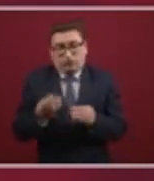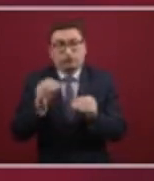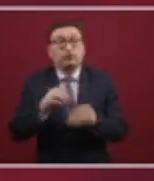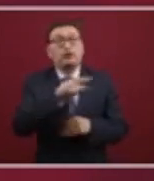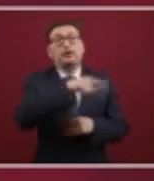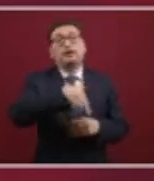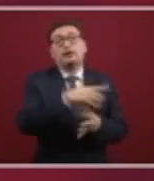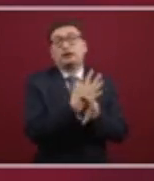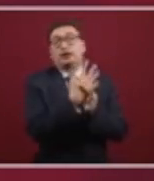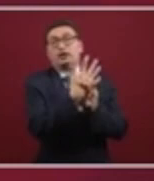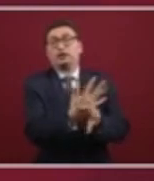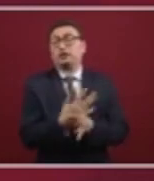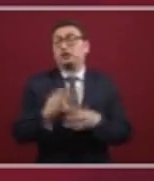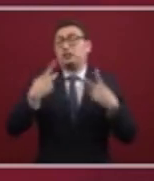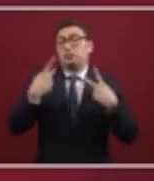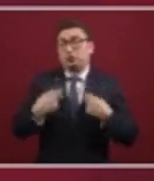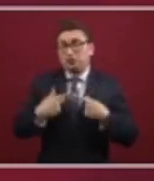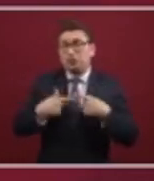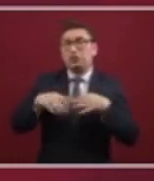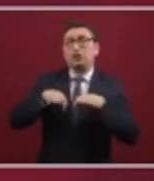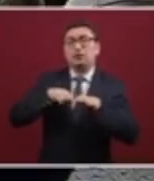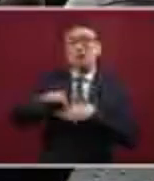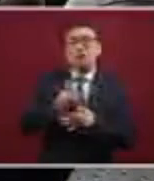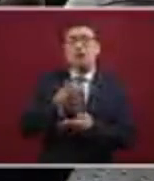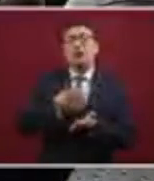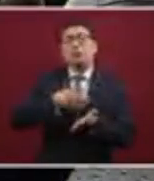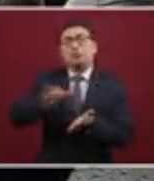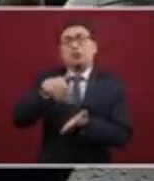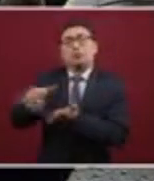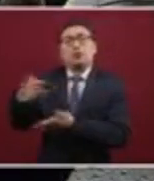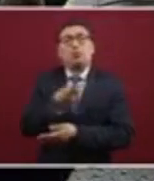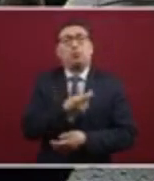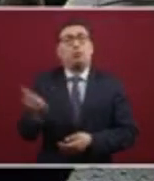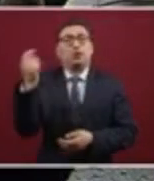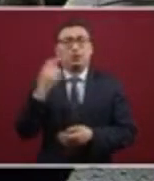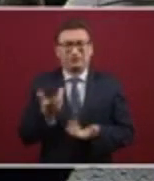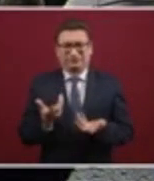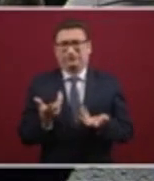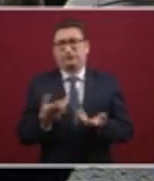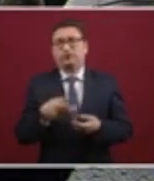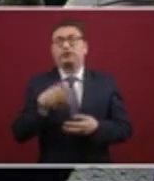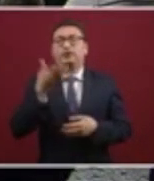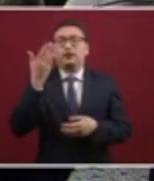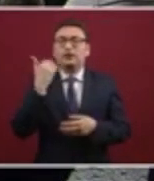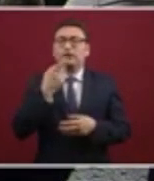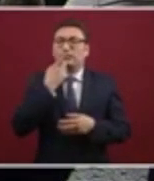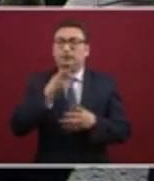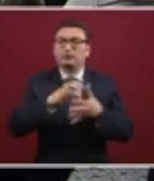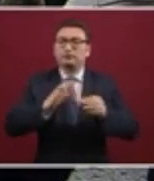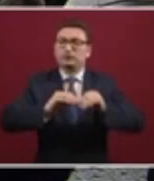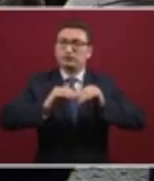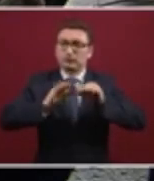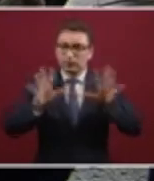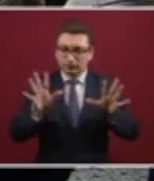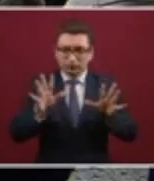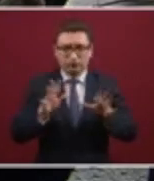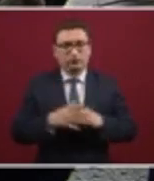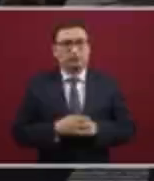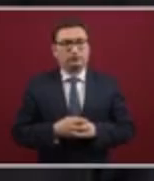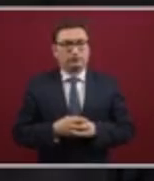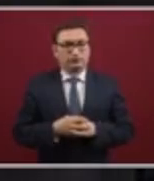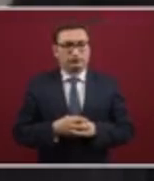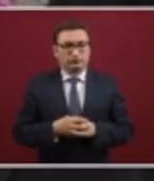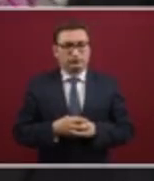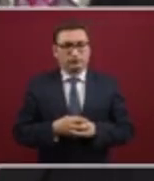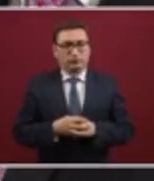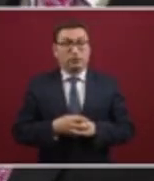de trabajadores, y ha quedado muy claro de que no se despide a trabajadores